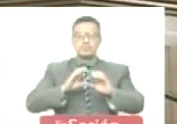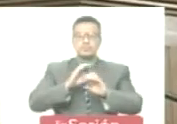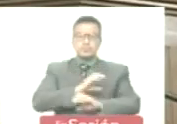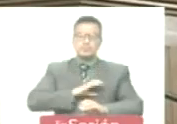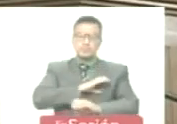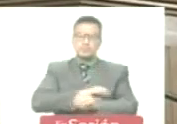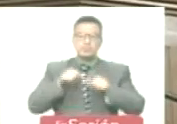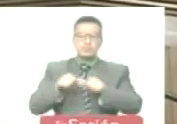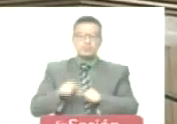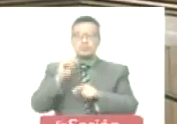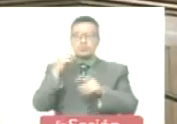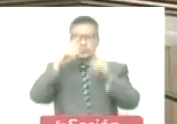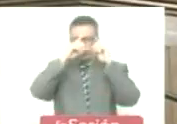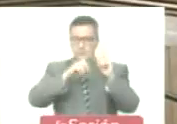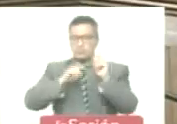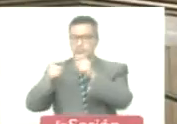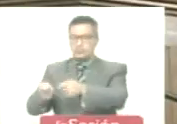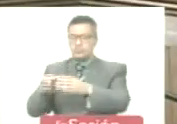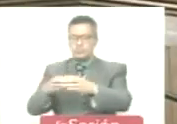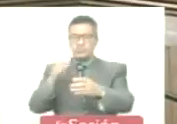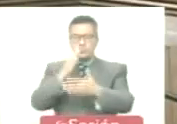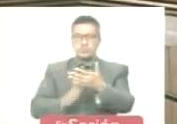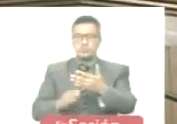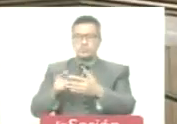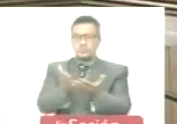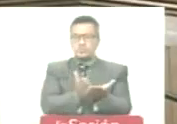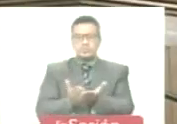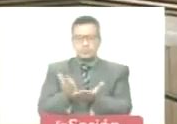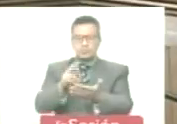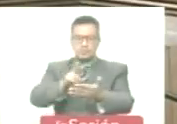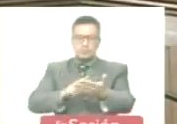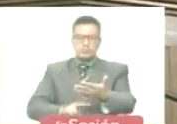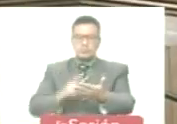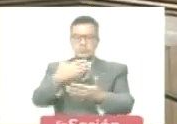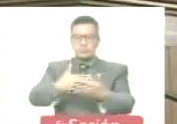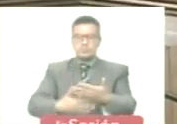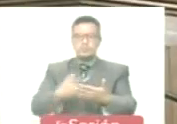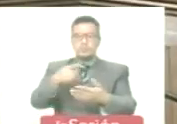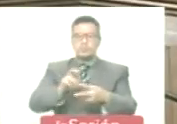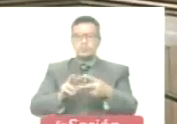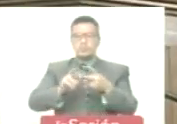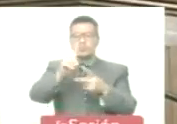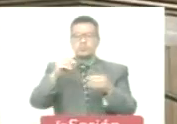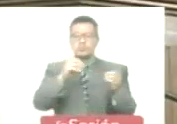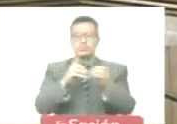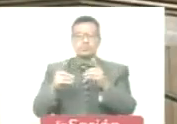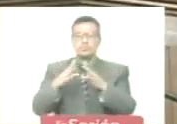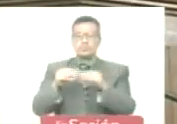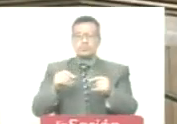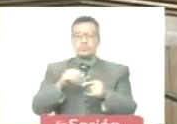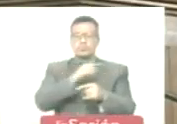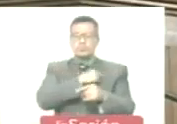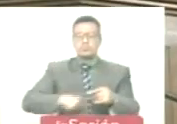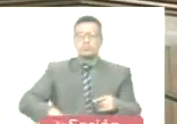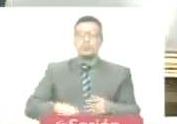se designará una comisión mixta para realizar el estudio y presentar el informe para la segunda discusión. Es todo, señor